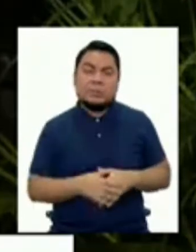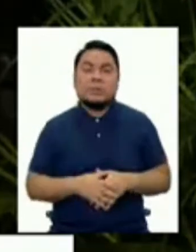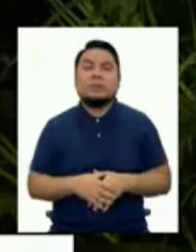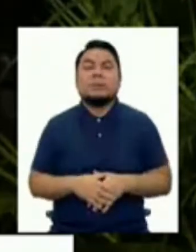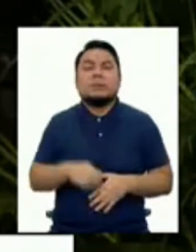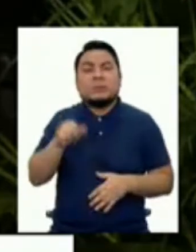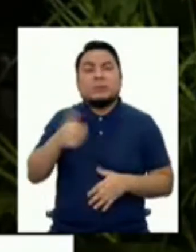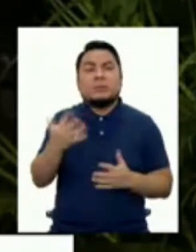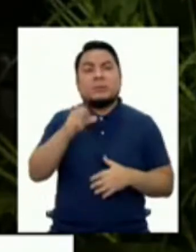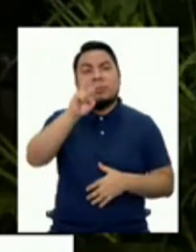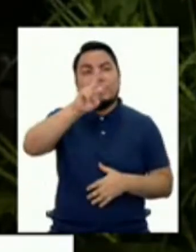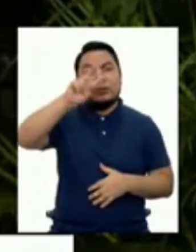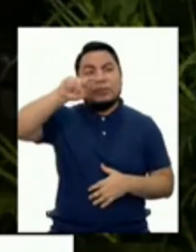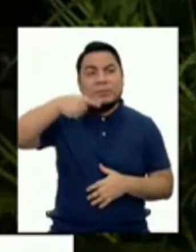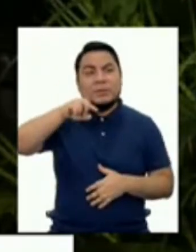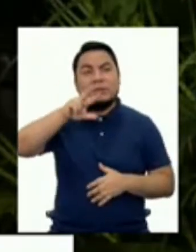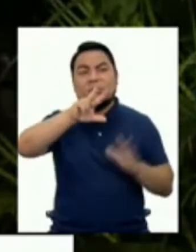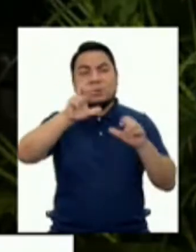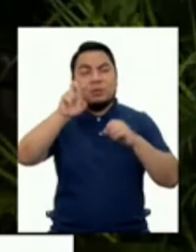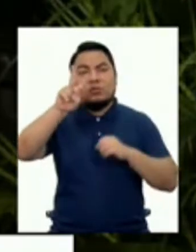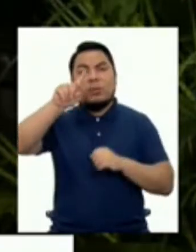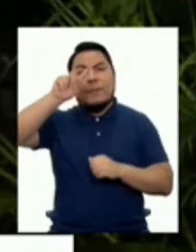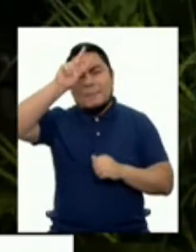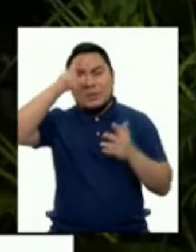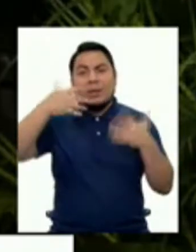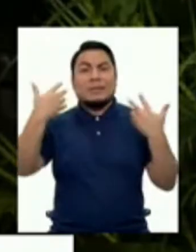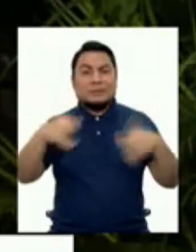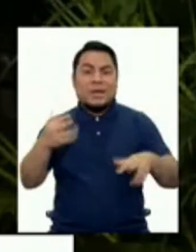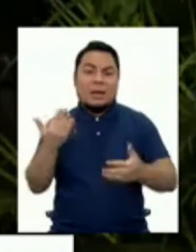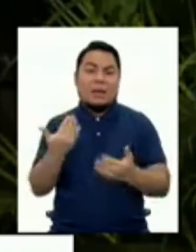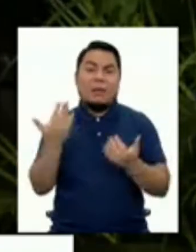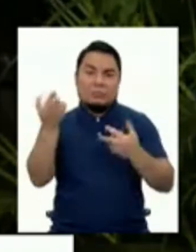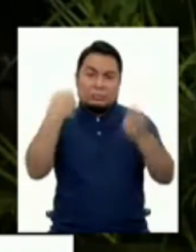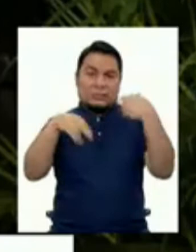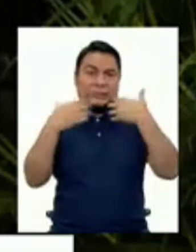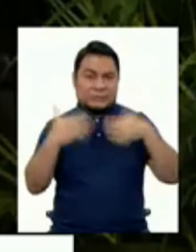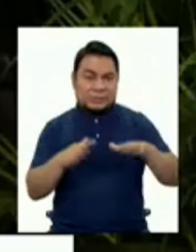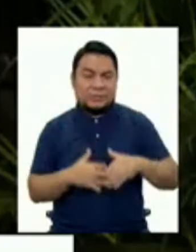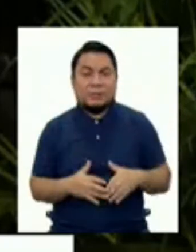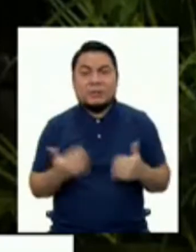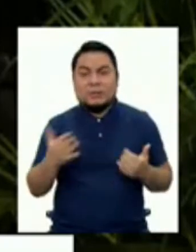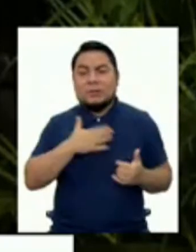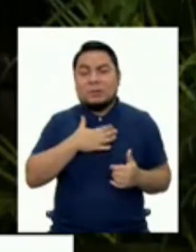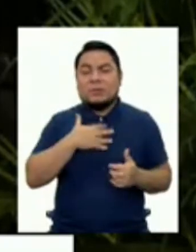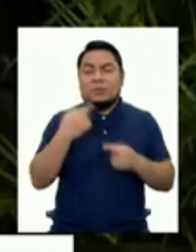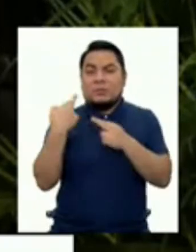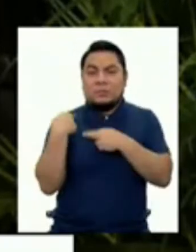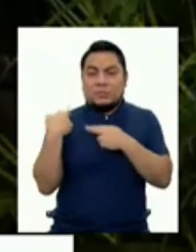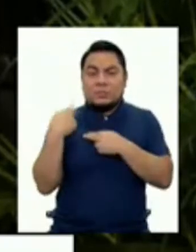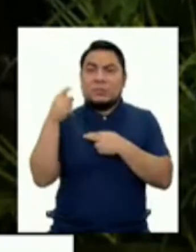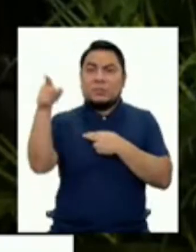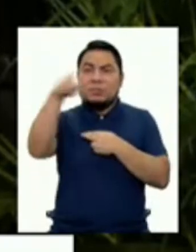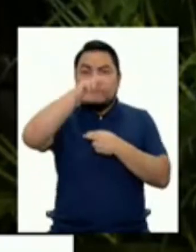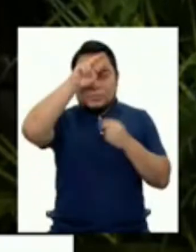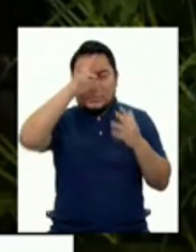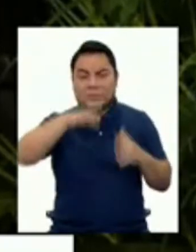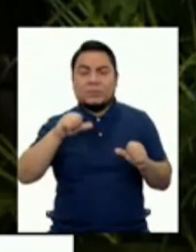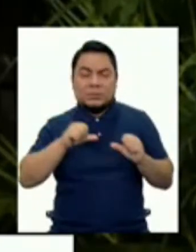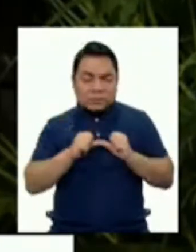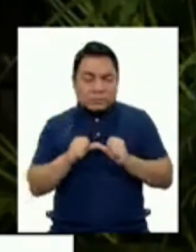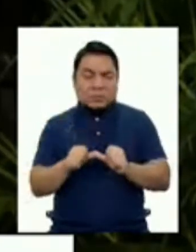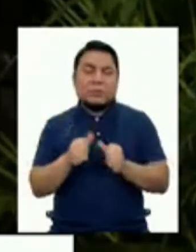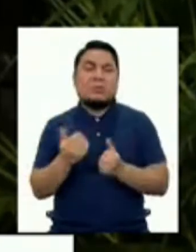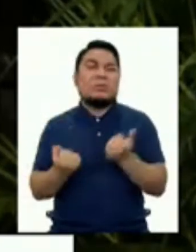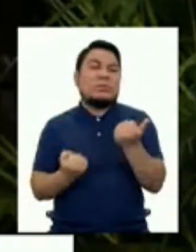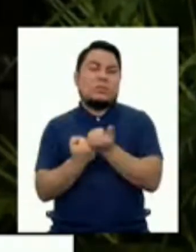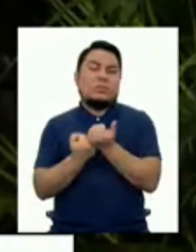reitero, 22.200 peruanos, 81 peruanos que ya han retornado a la fecha y obviamente en nuestra responsabilidad con nuestros connacionales seguiremos brindando todo